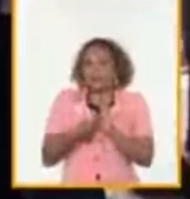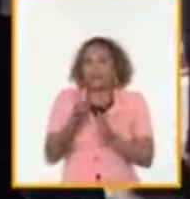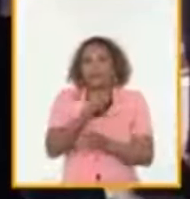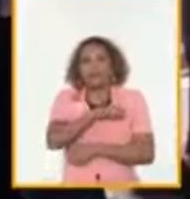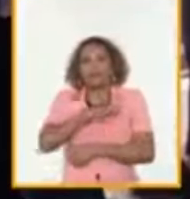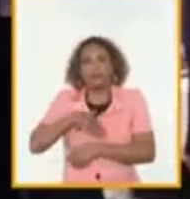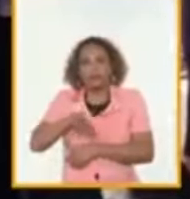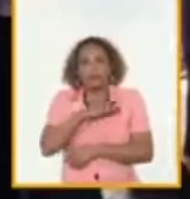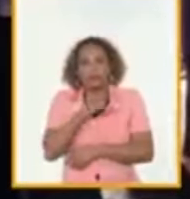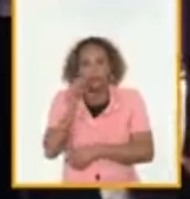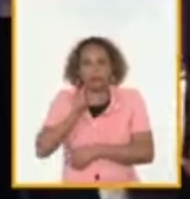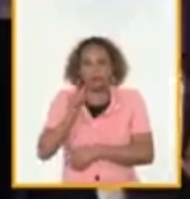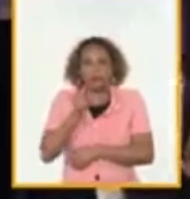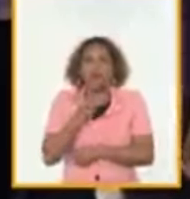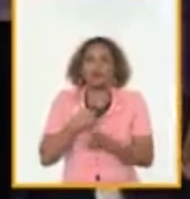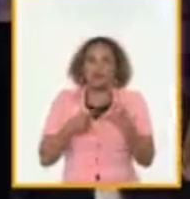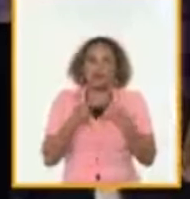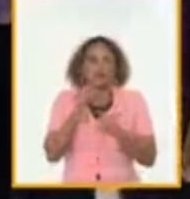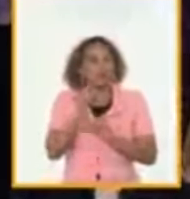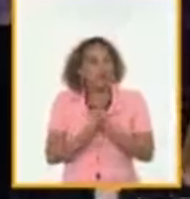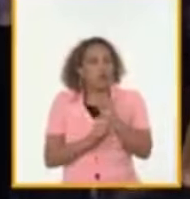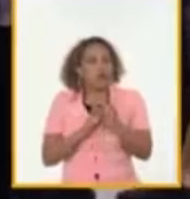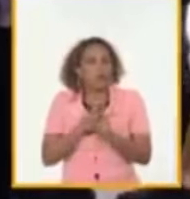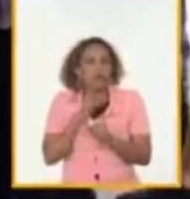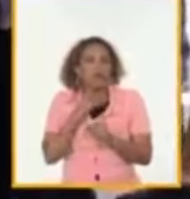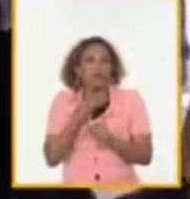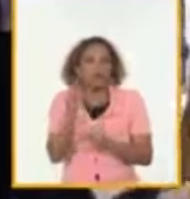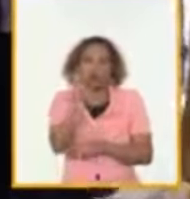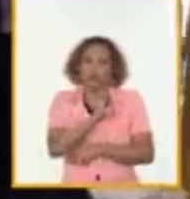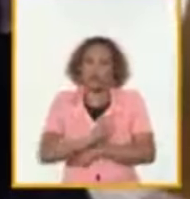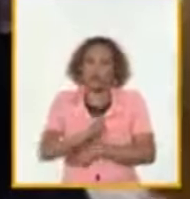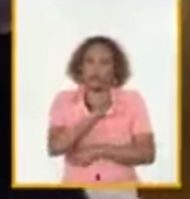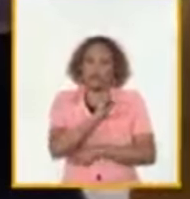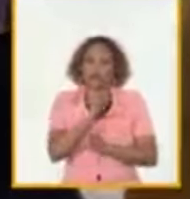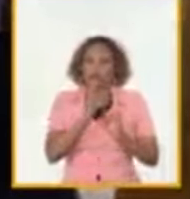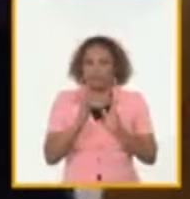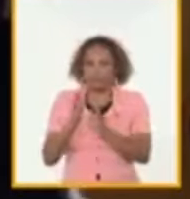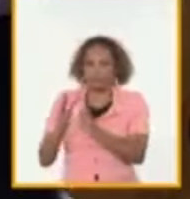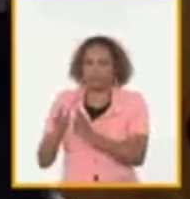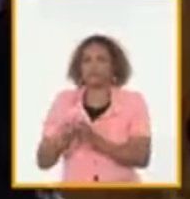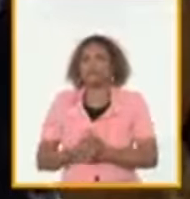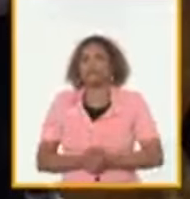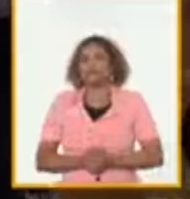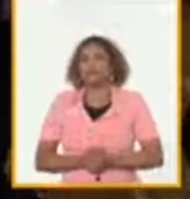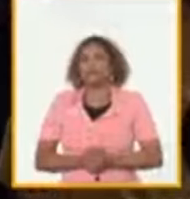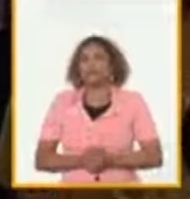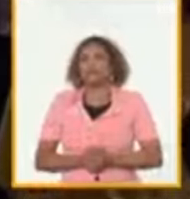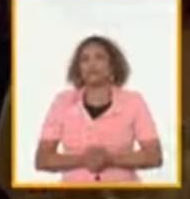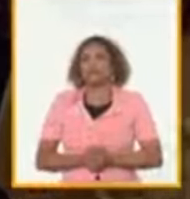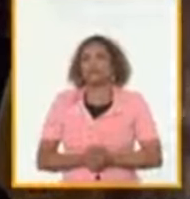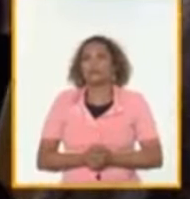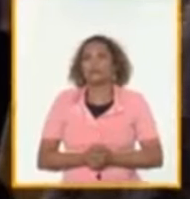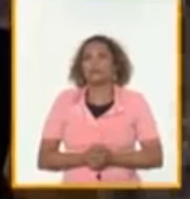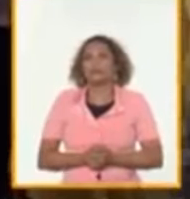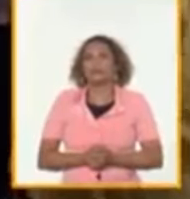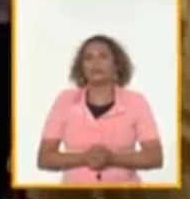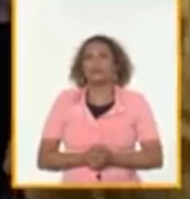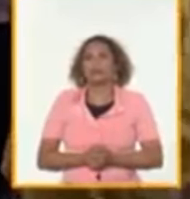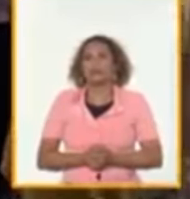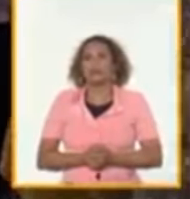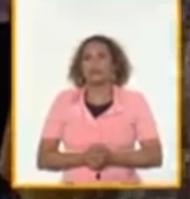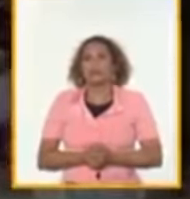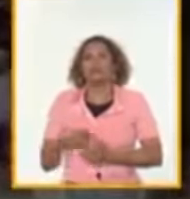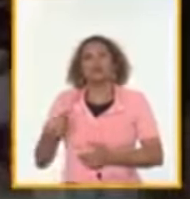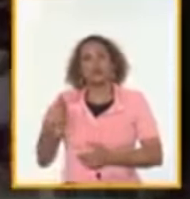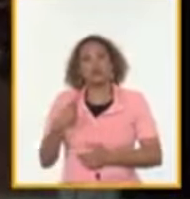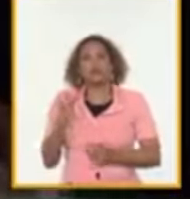de vill Clara que un poco eso se va a seguir organizando y y vamos a hacer cada día menos las personas que hay que aplicar multa y que no estén